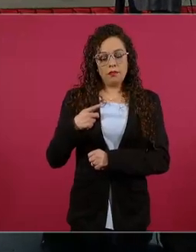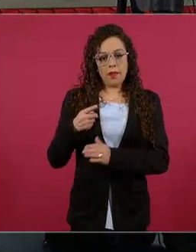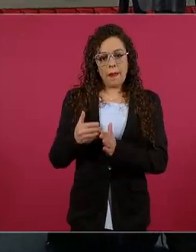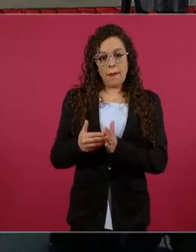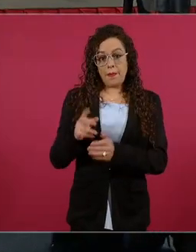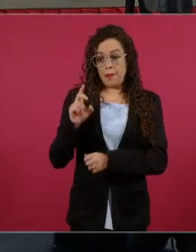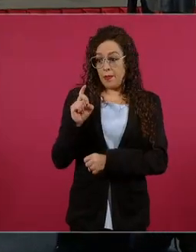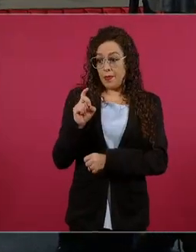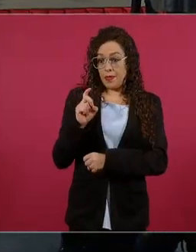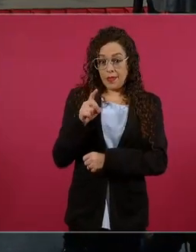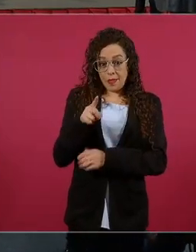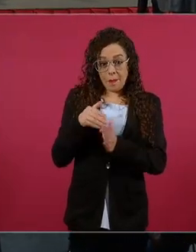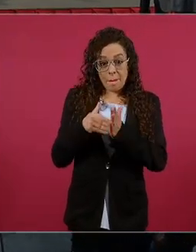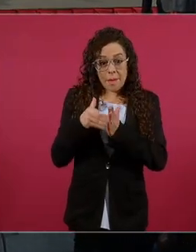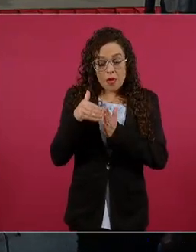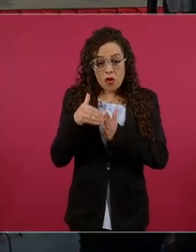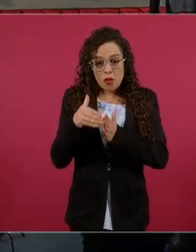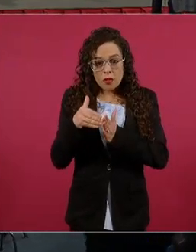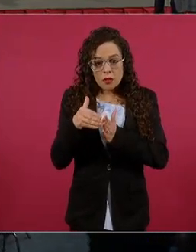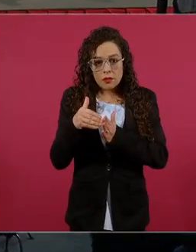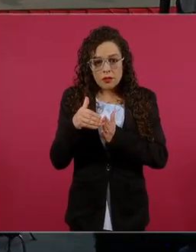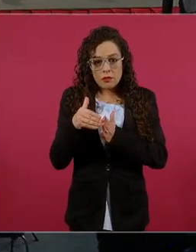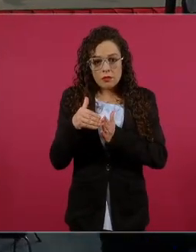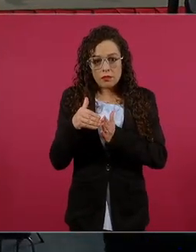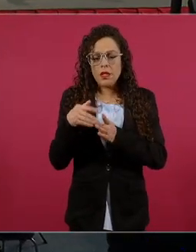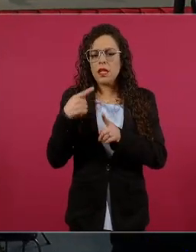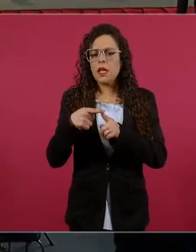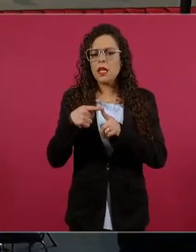33,495 millones, según el SAT.